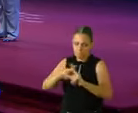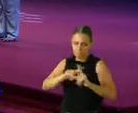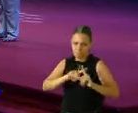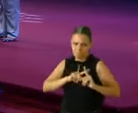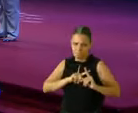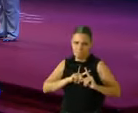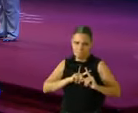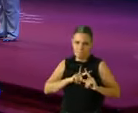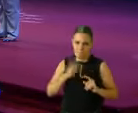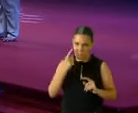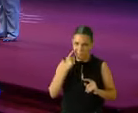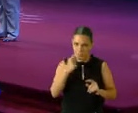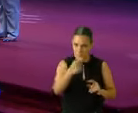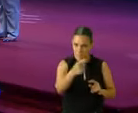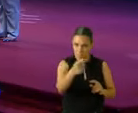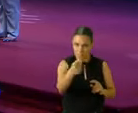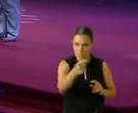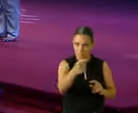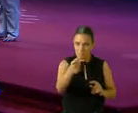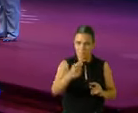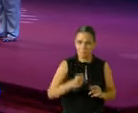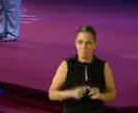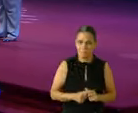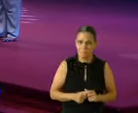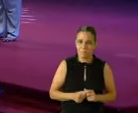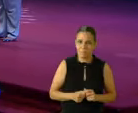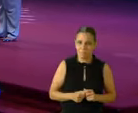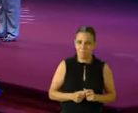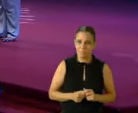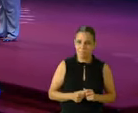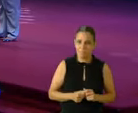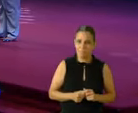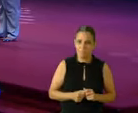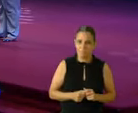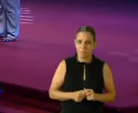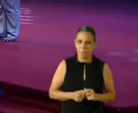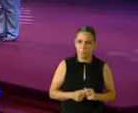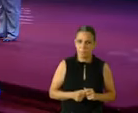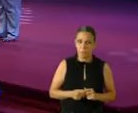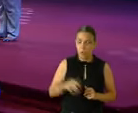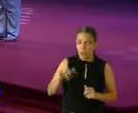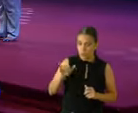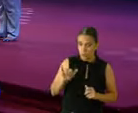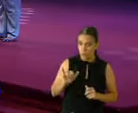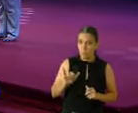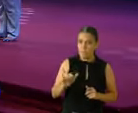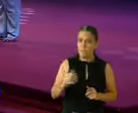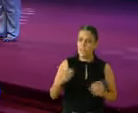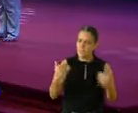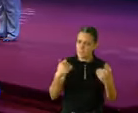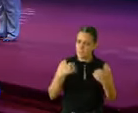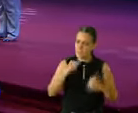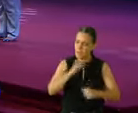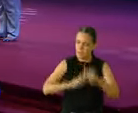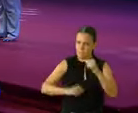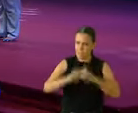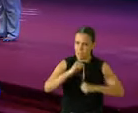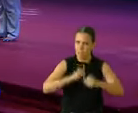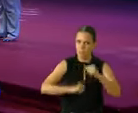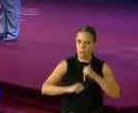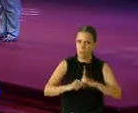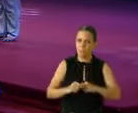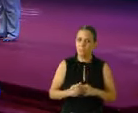el ministerio en acción. Tienen varios eventos todavía para realizar antes de que culmine el año, pero ahí